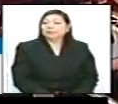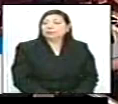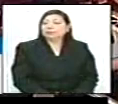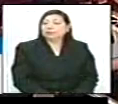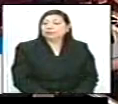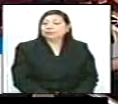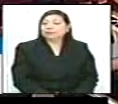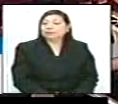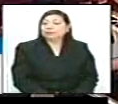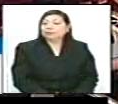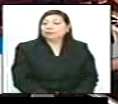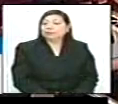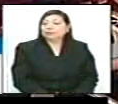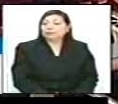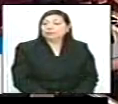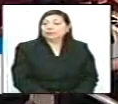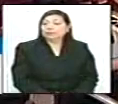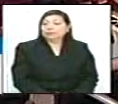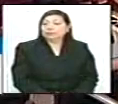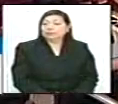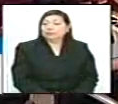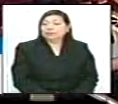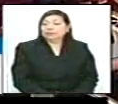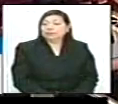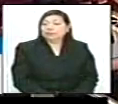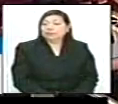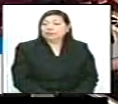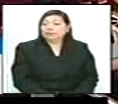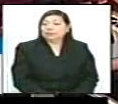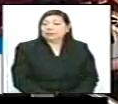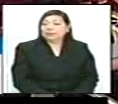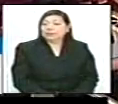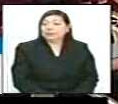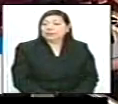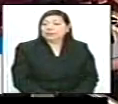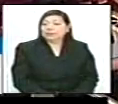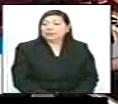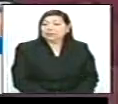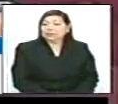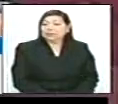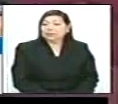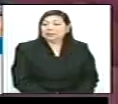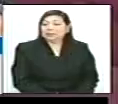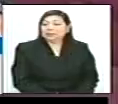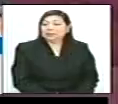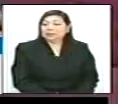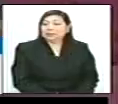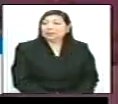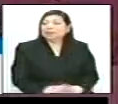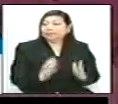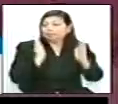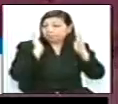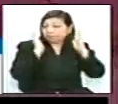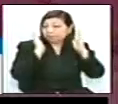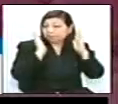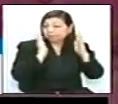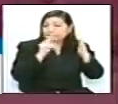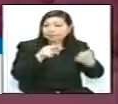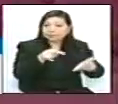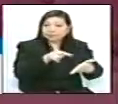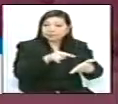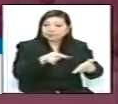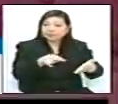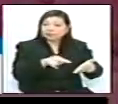congresista Vilca Tomás. Voy a responder brevemente. Señores congresistas, por favor, les pido que presten atención. Voy a